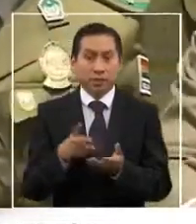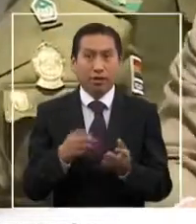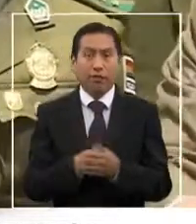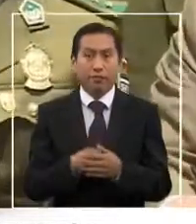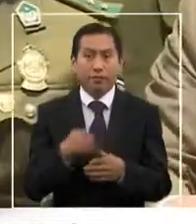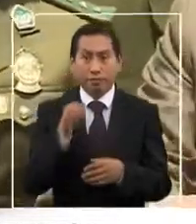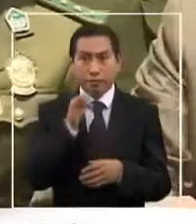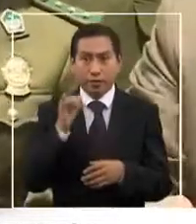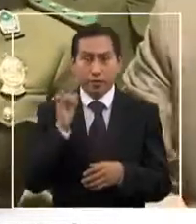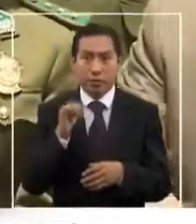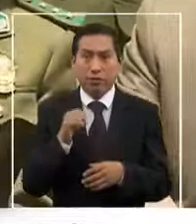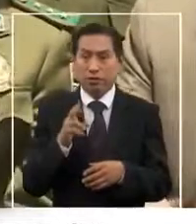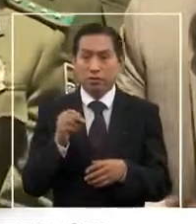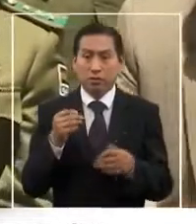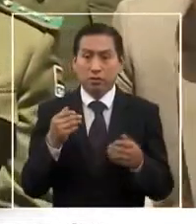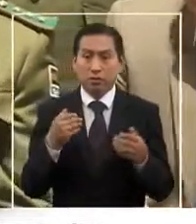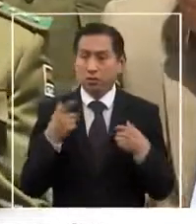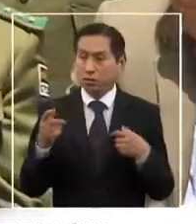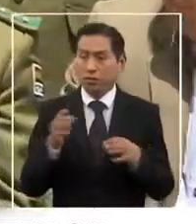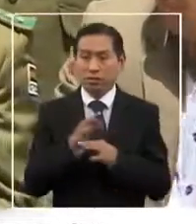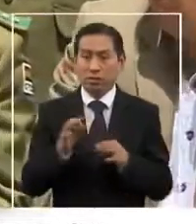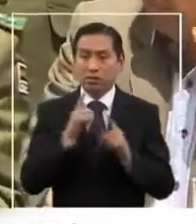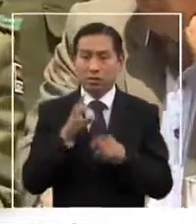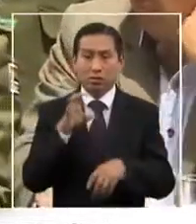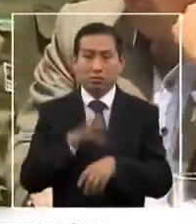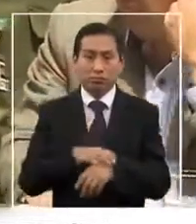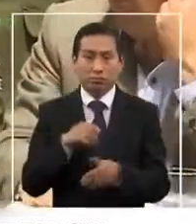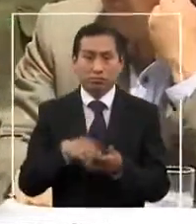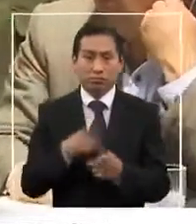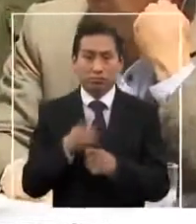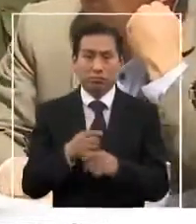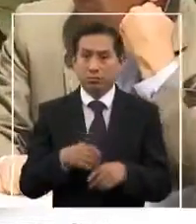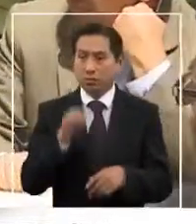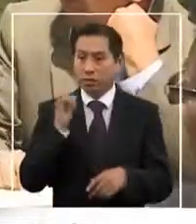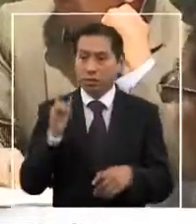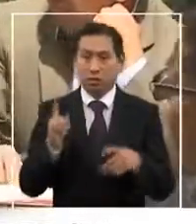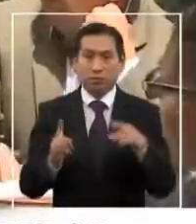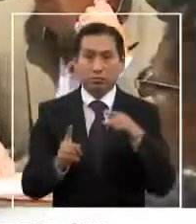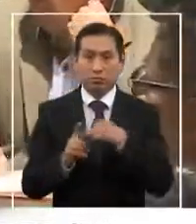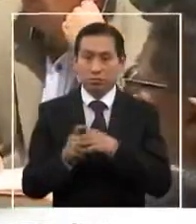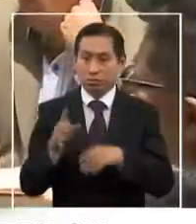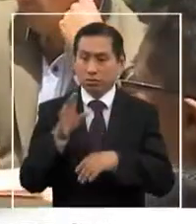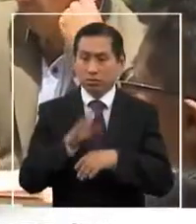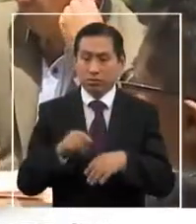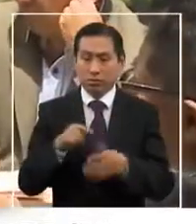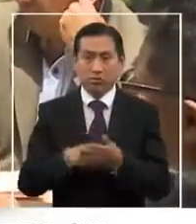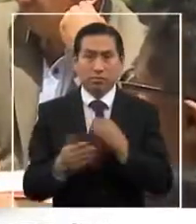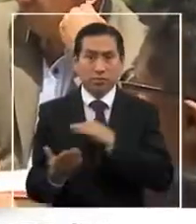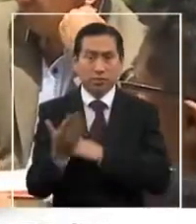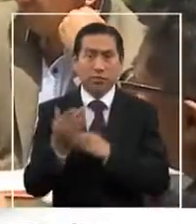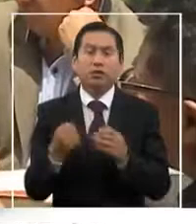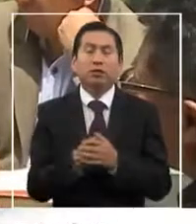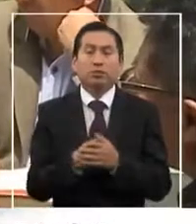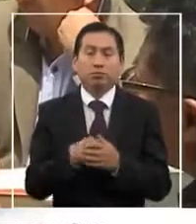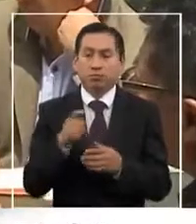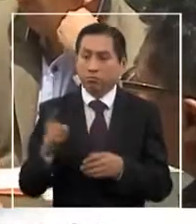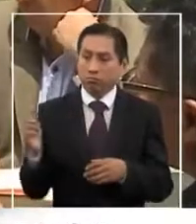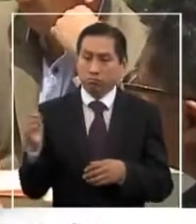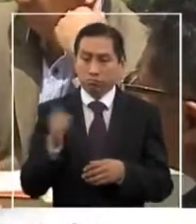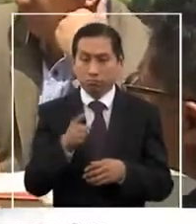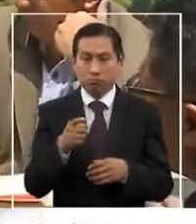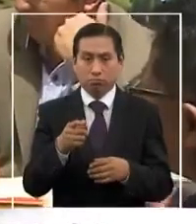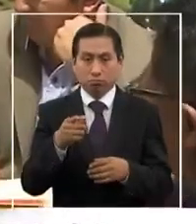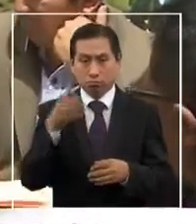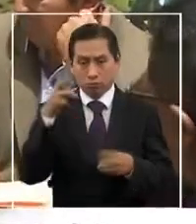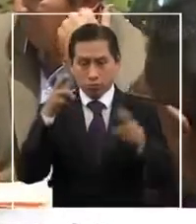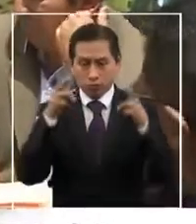Es verdad. Ayer no tenía ninguna orden de aprehensión. El día de ayer ha salido una citación en la mañana. Tiene que presentarse en el